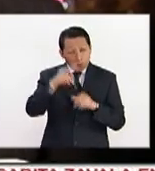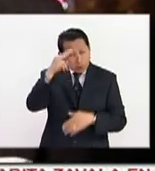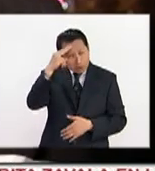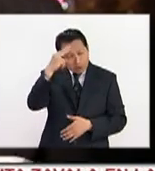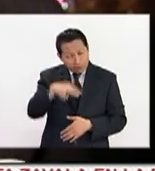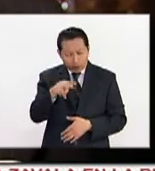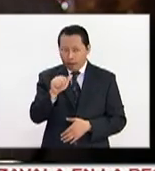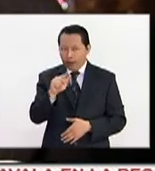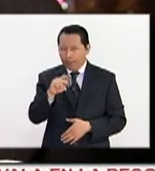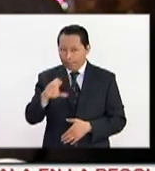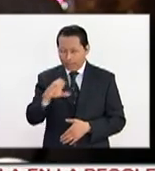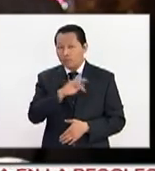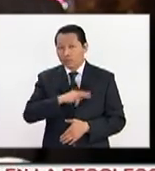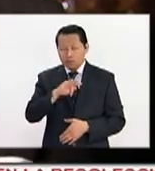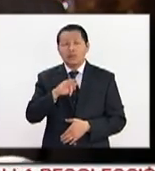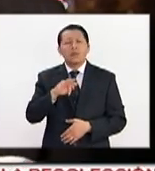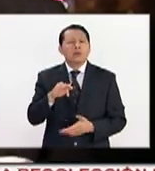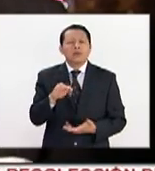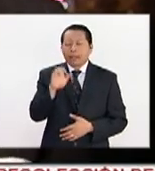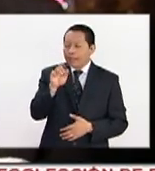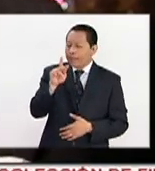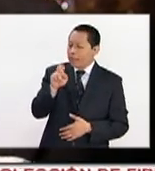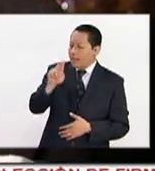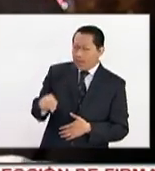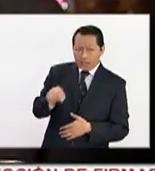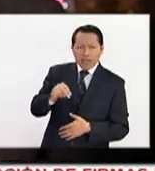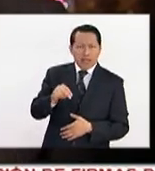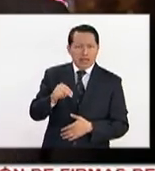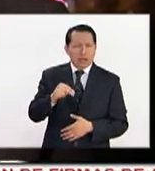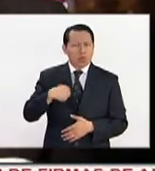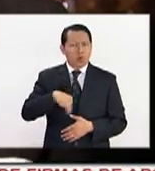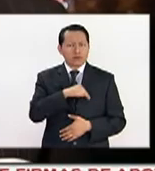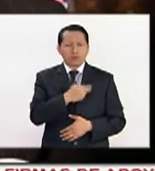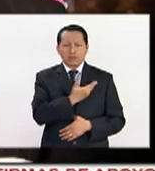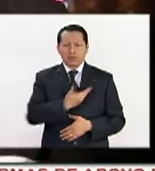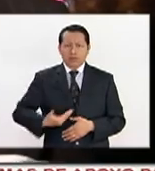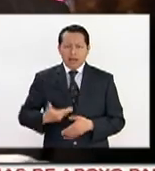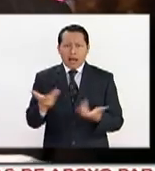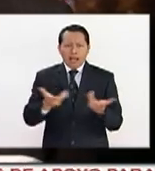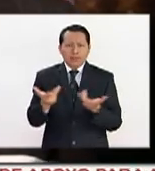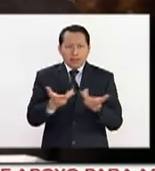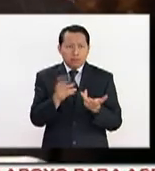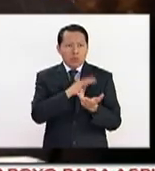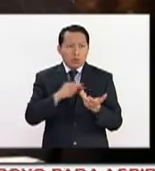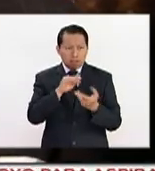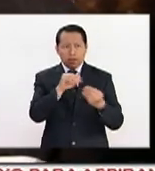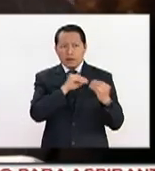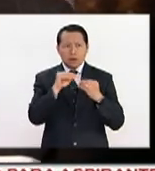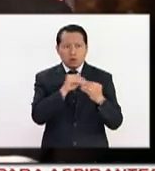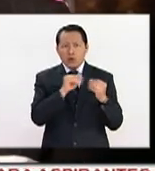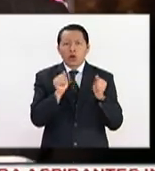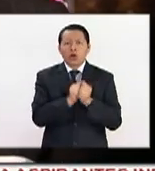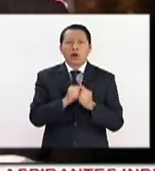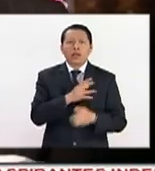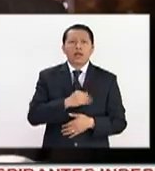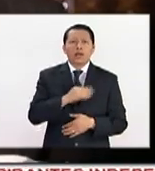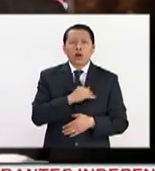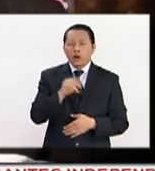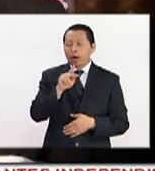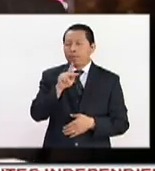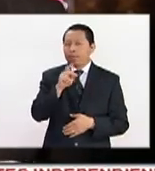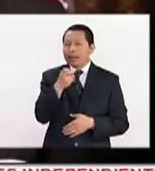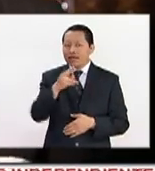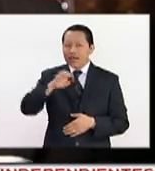la APEC. ¿Y qué hace Enrique Peña Nieto, nuestro presidente? Pues negociar, hablar con el hijo de Pierre Elliott